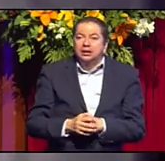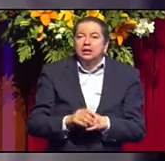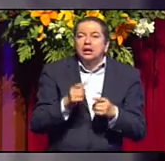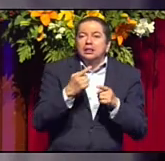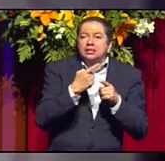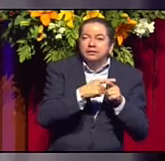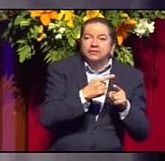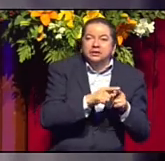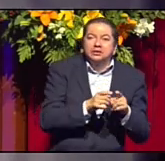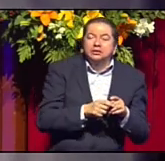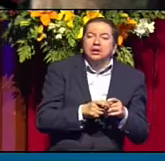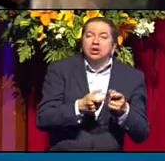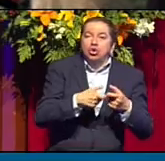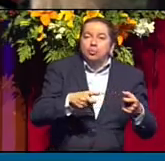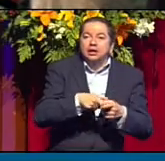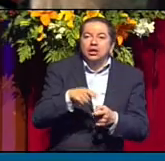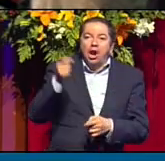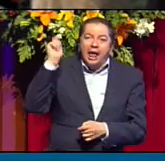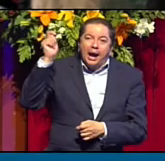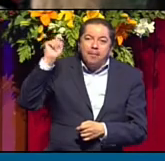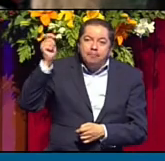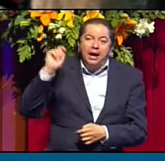el de La Campana,